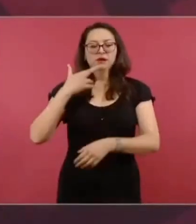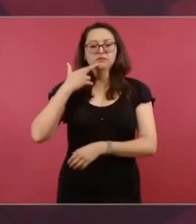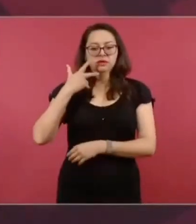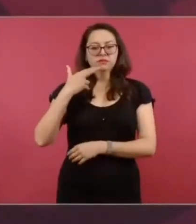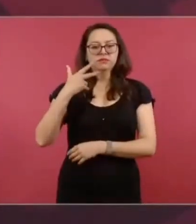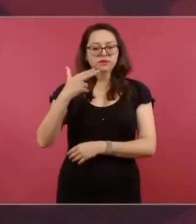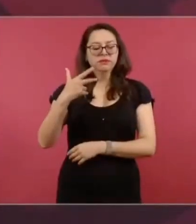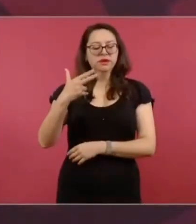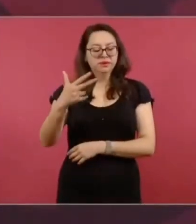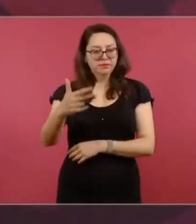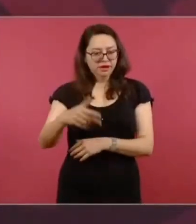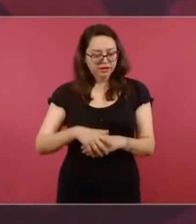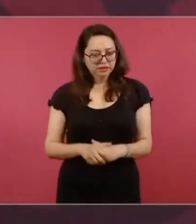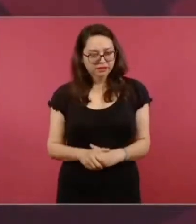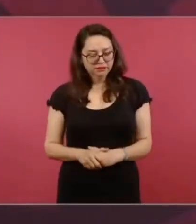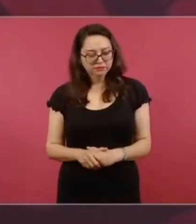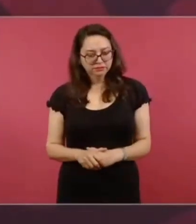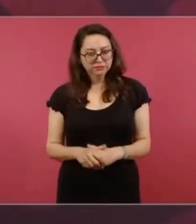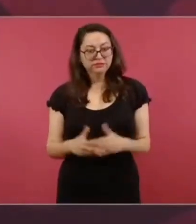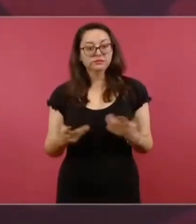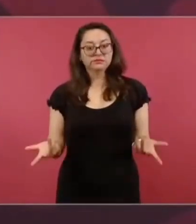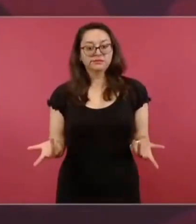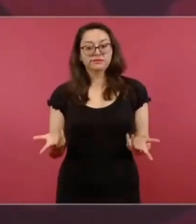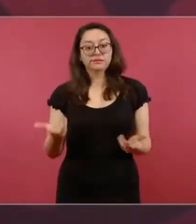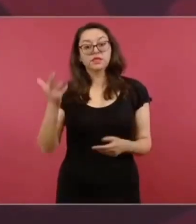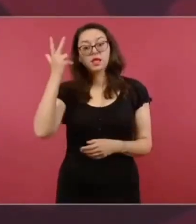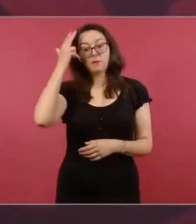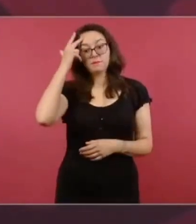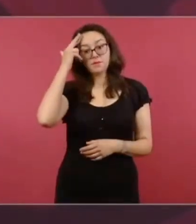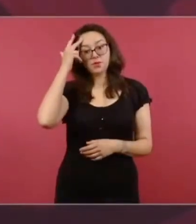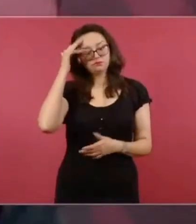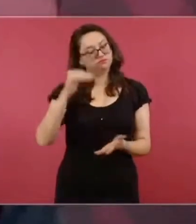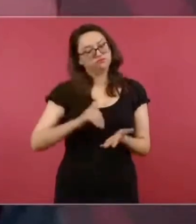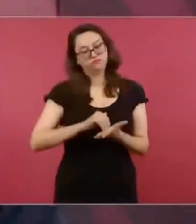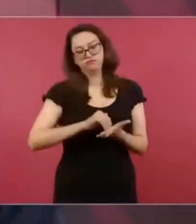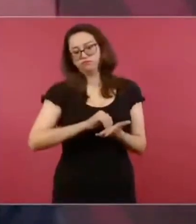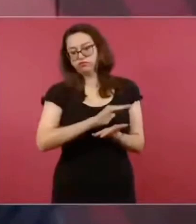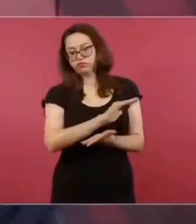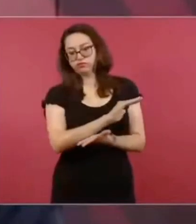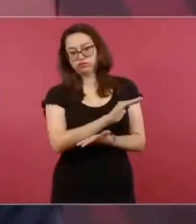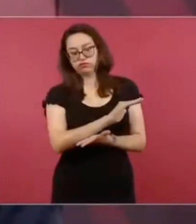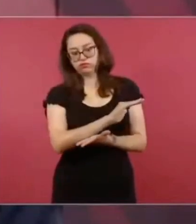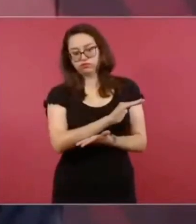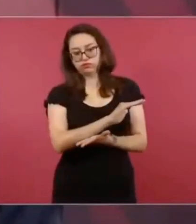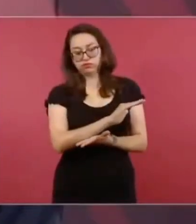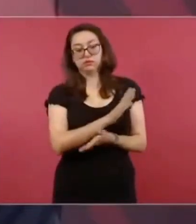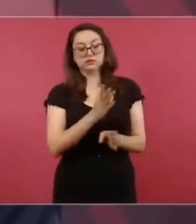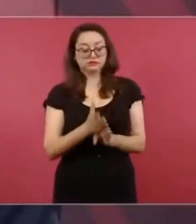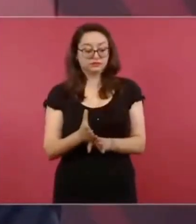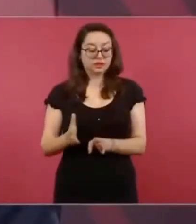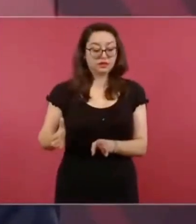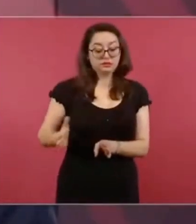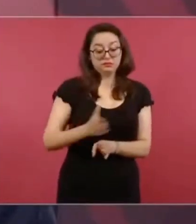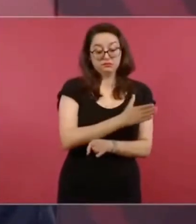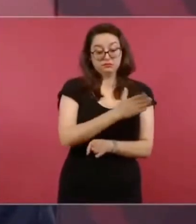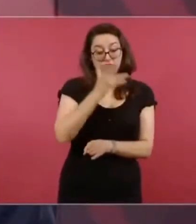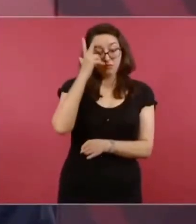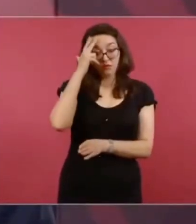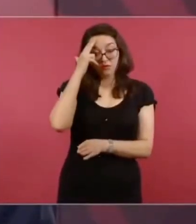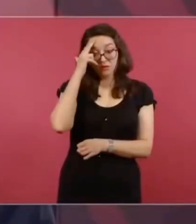la revolución, porque el porfiriato, pues, era un sistema político de